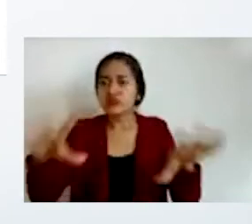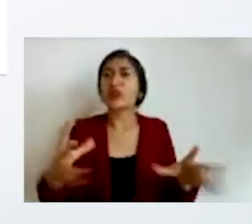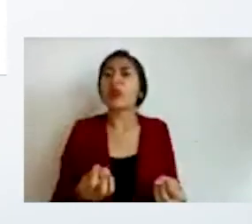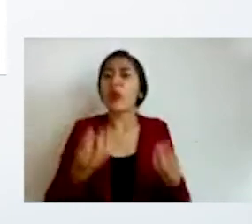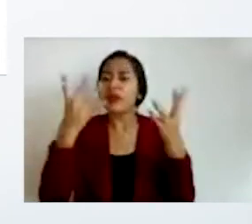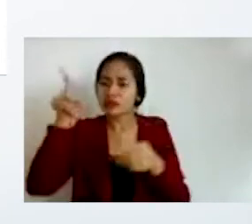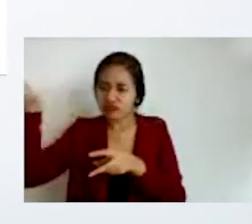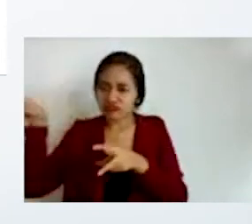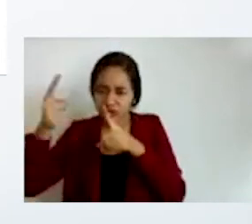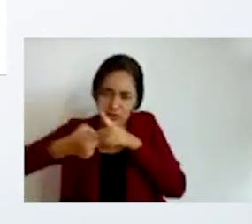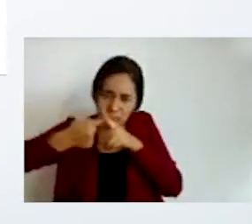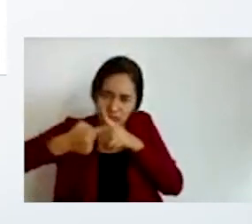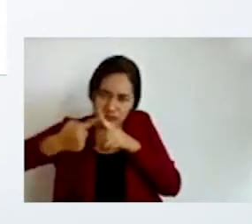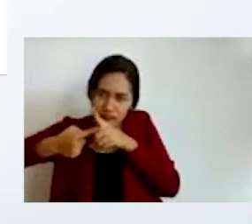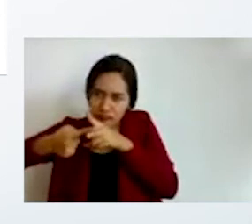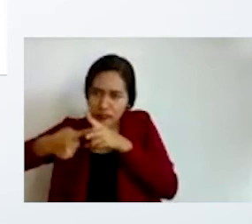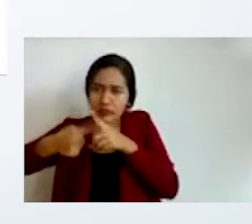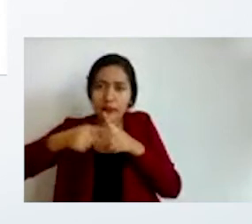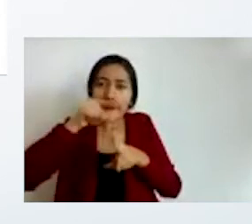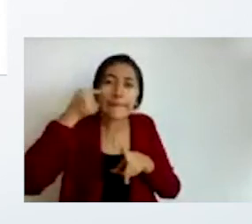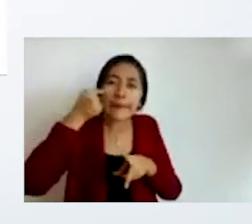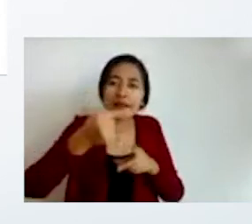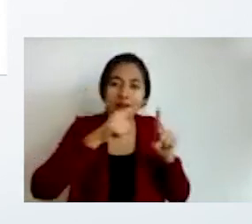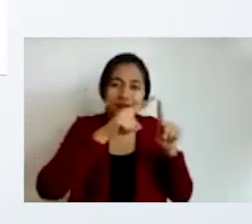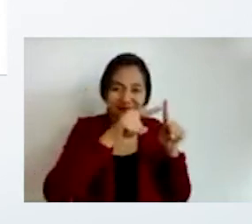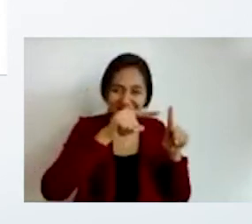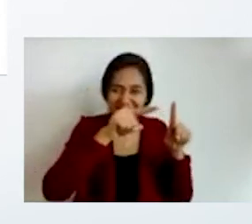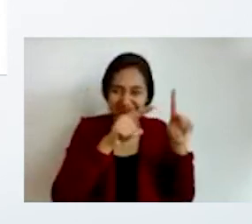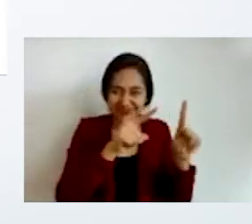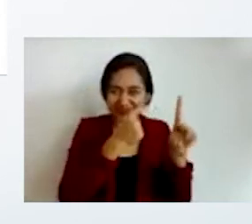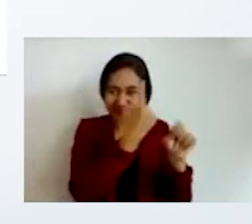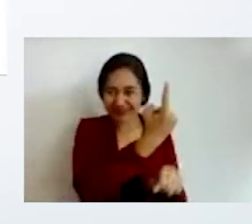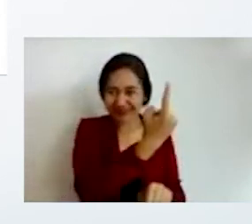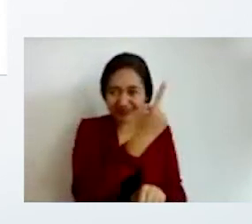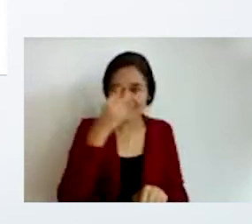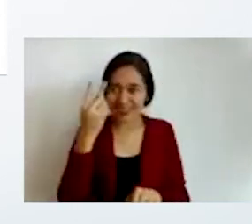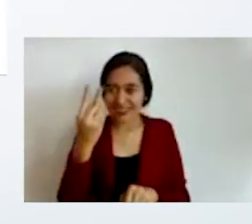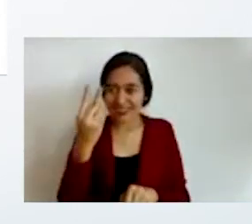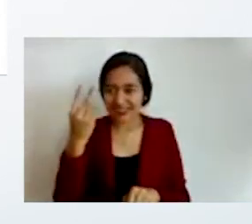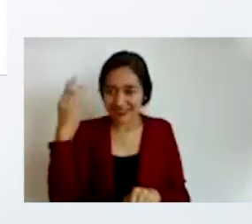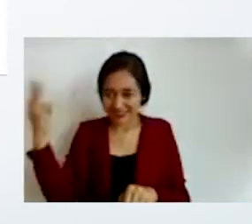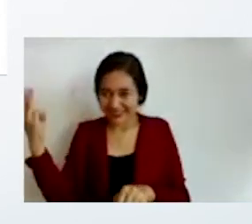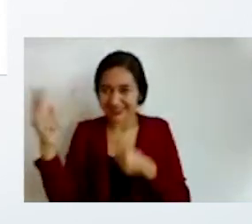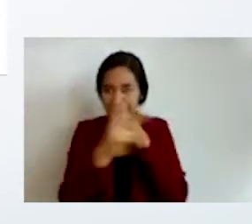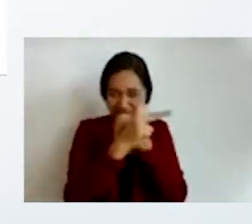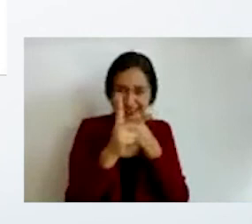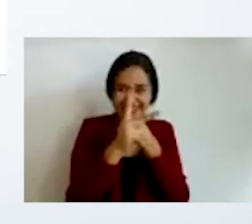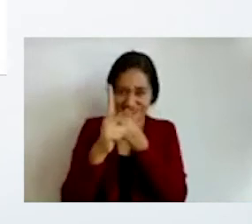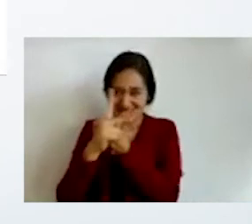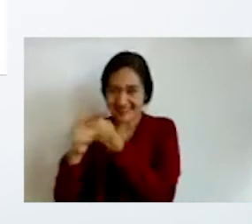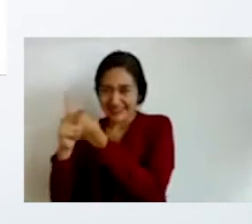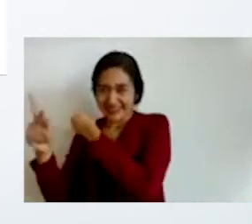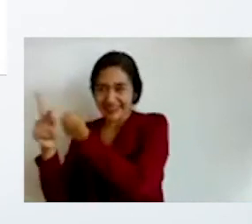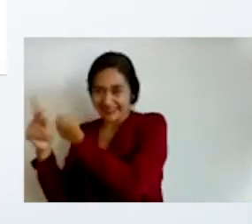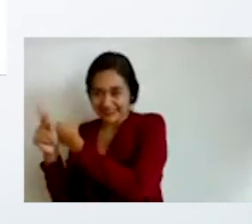ven arriba las tres categorías en las que se divide a los países. Los que ya ganaron, los que están